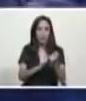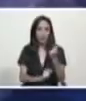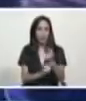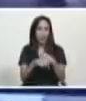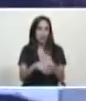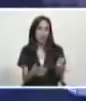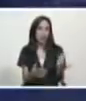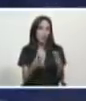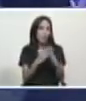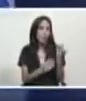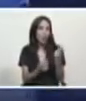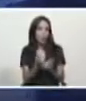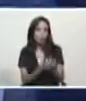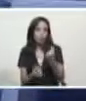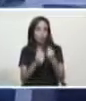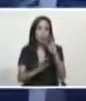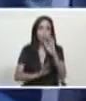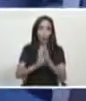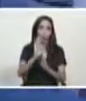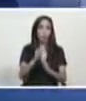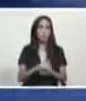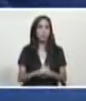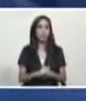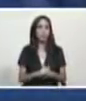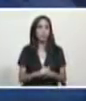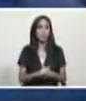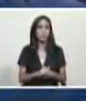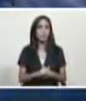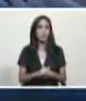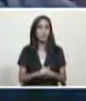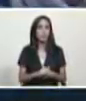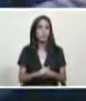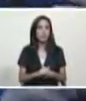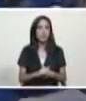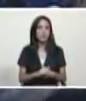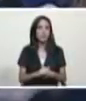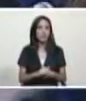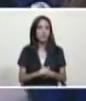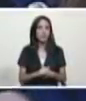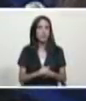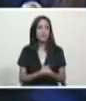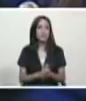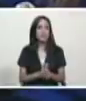externo, del desarrollo de las inversiones internacionales.